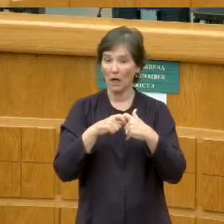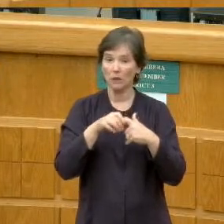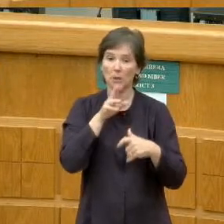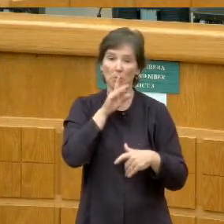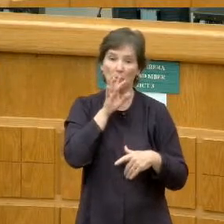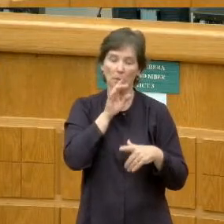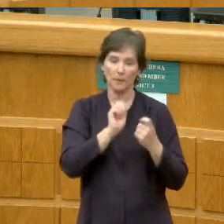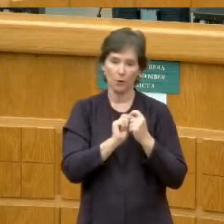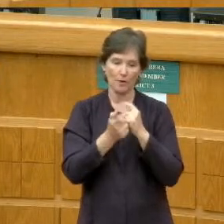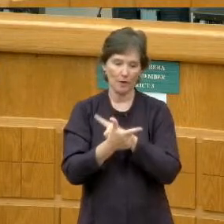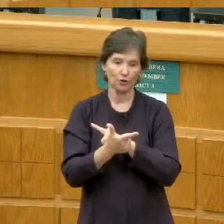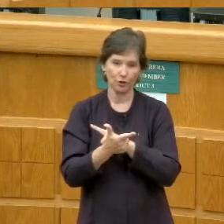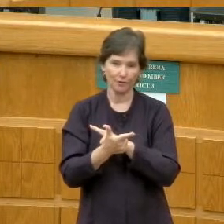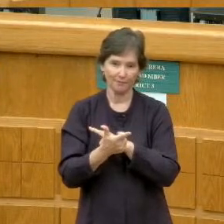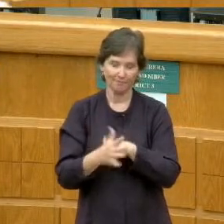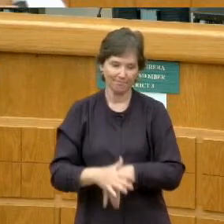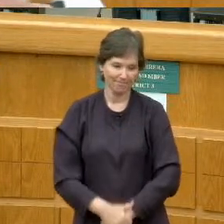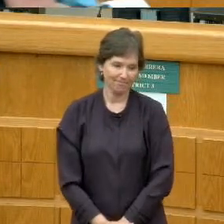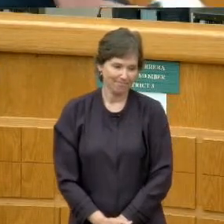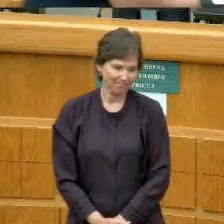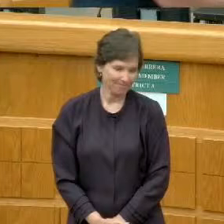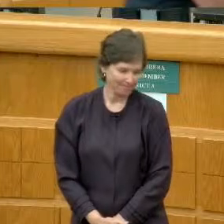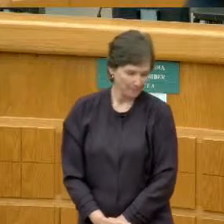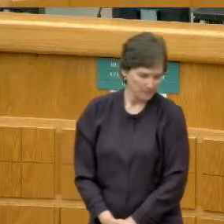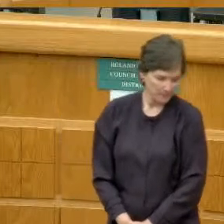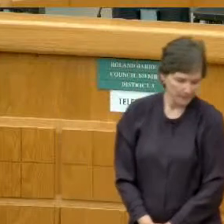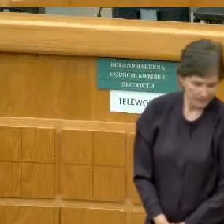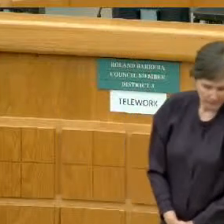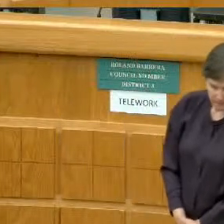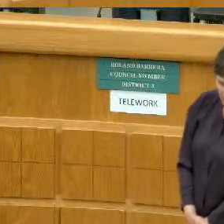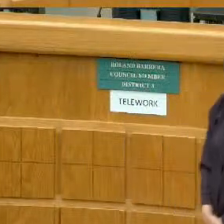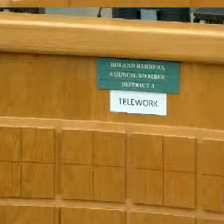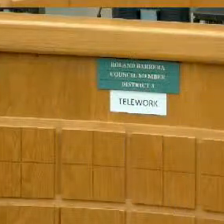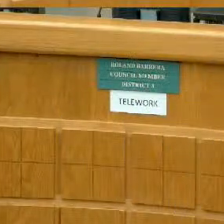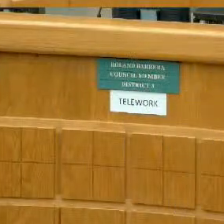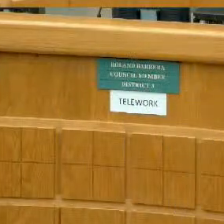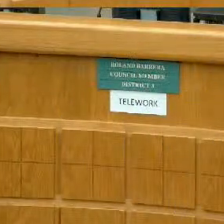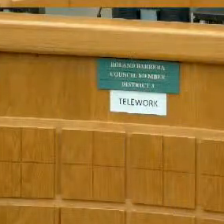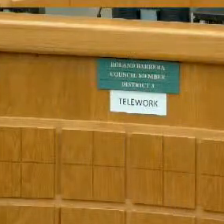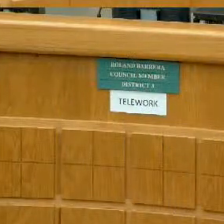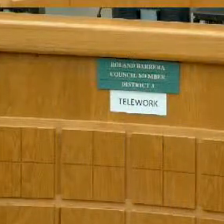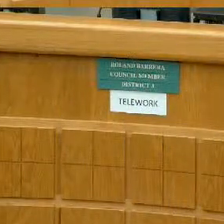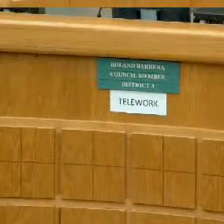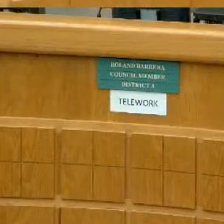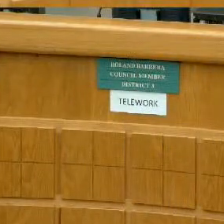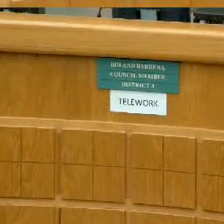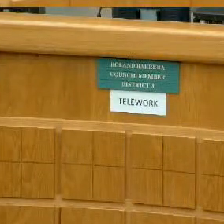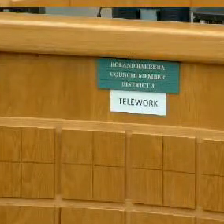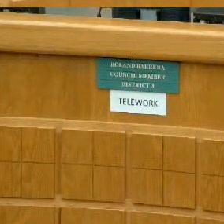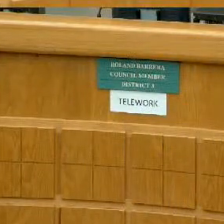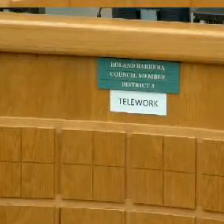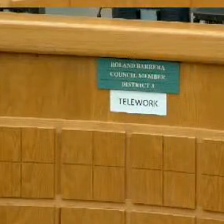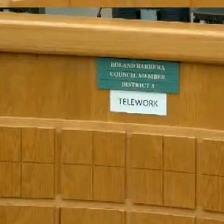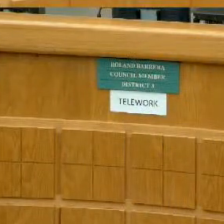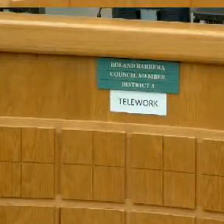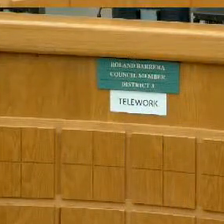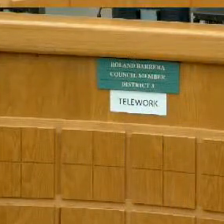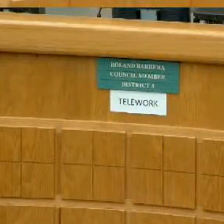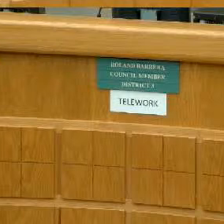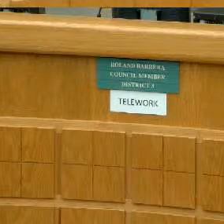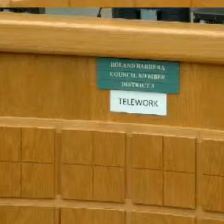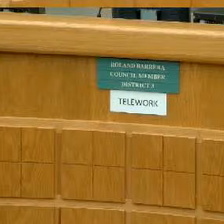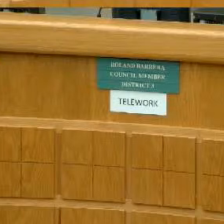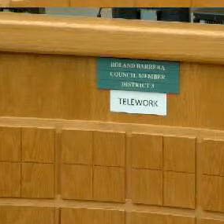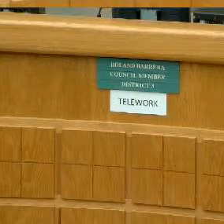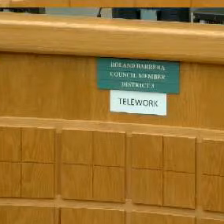reportaron fallecimientos. Los residentes hicieron caso de esa orden y estuvieron fuera de las playas. Solo se reportó un bote, el cual casi se hunde, pero gracias a un